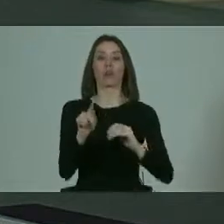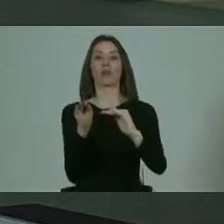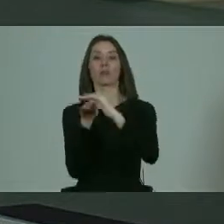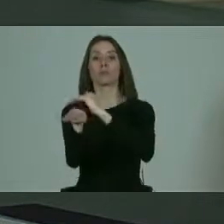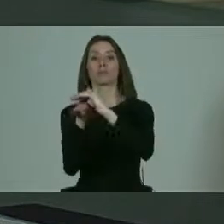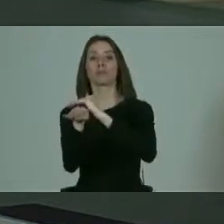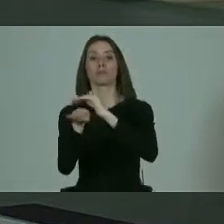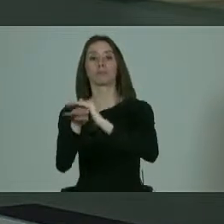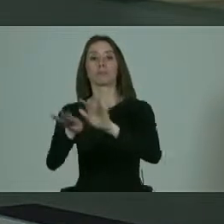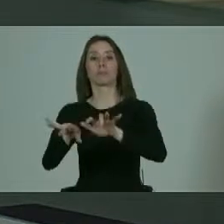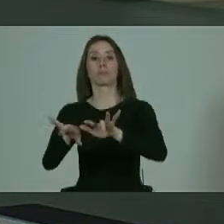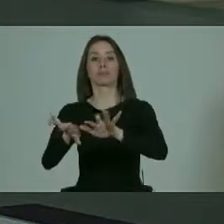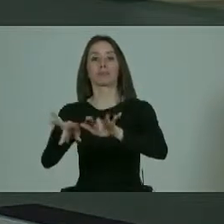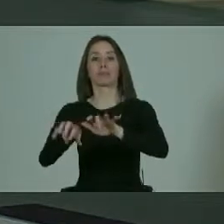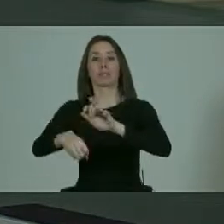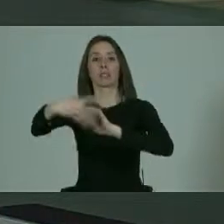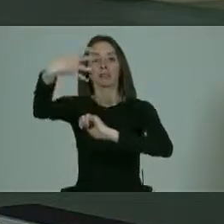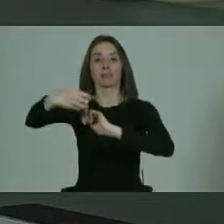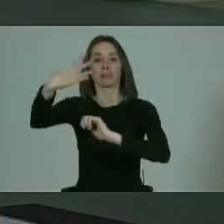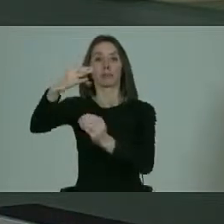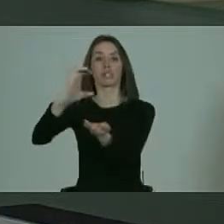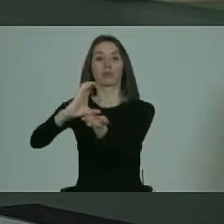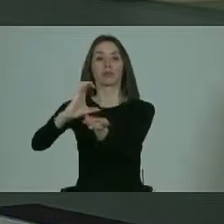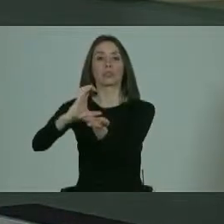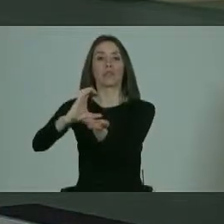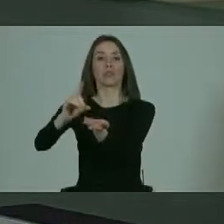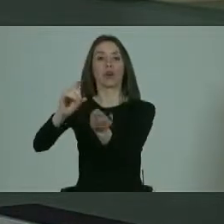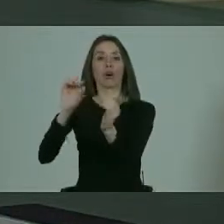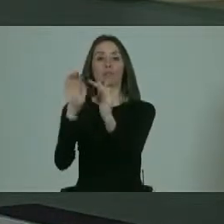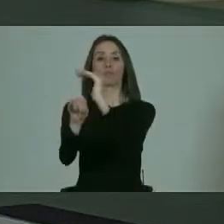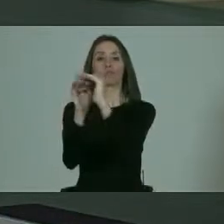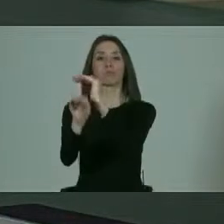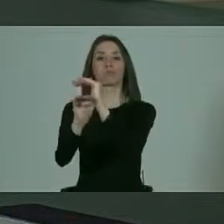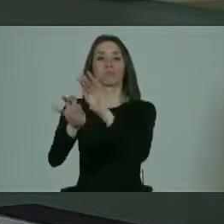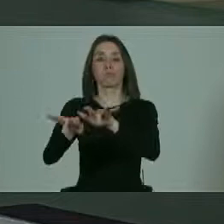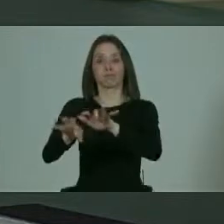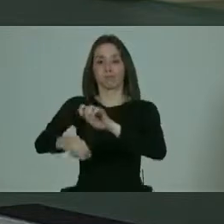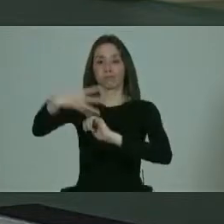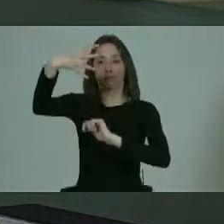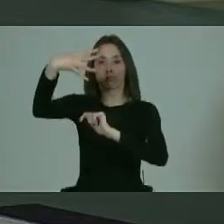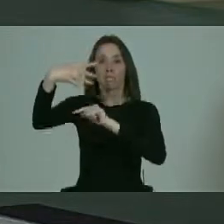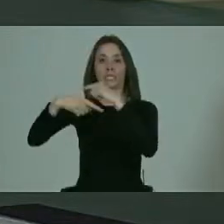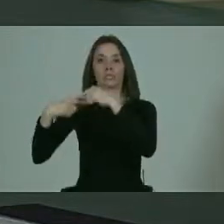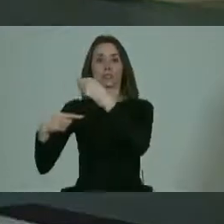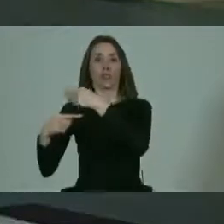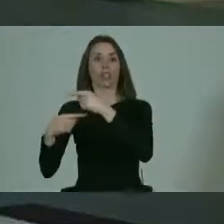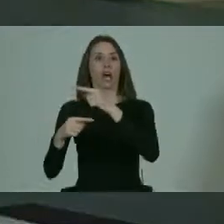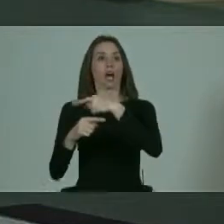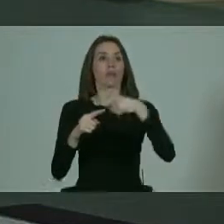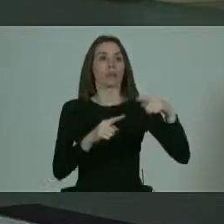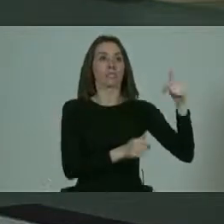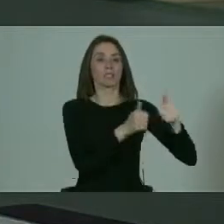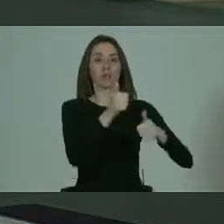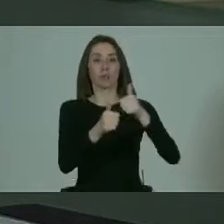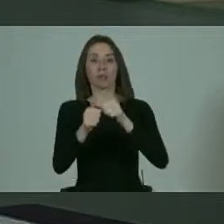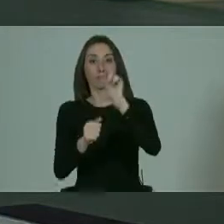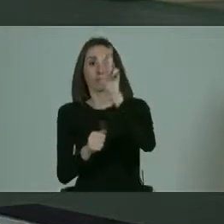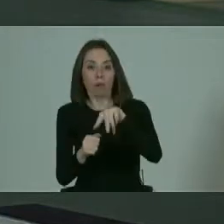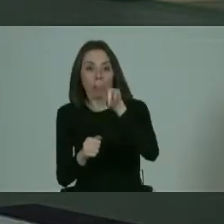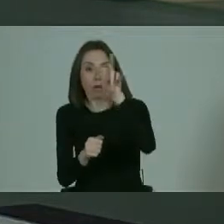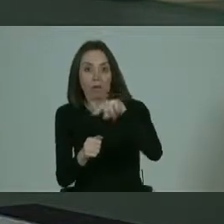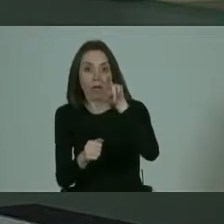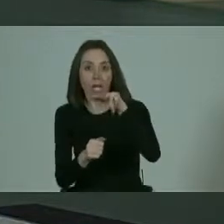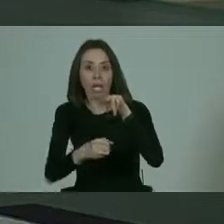dentro del centro y dentro del centro estas historias son compartidas por los distintos profesionales del centro